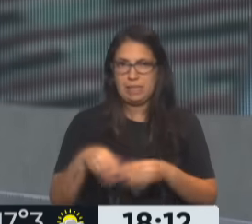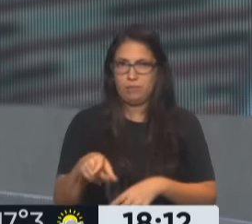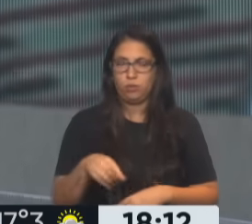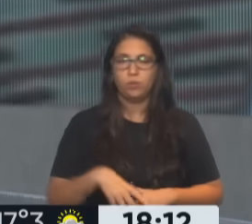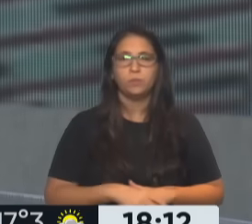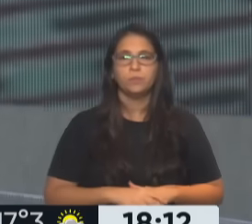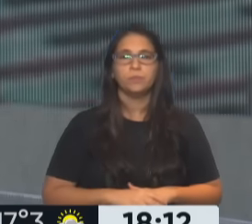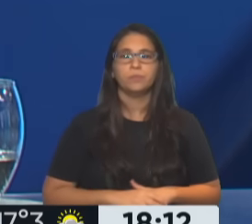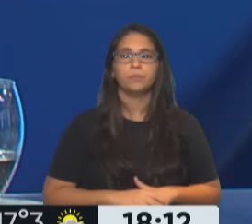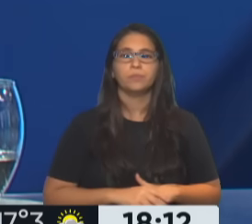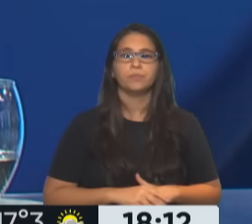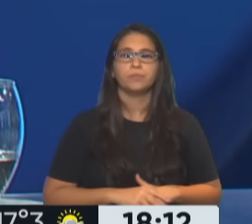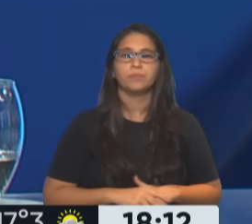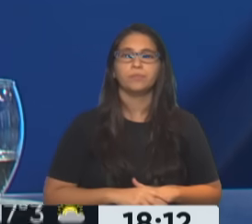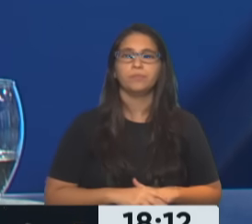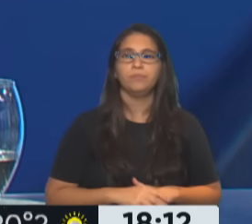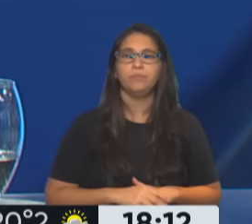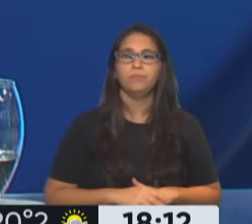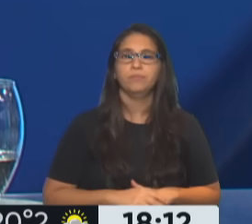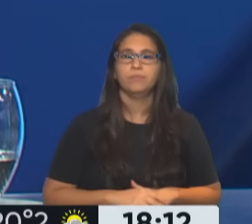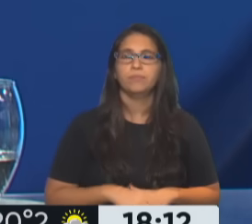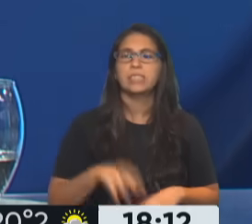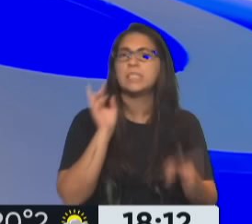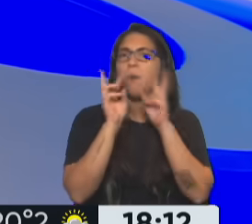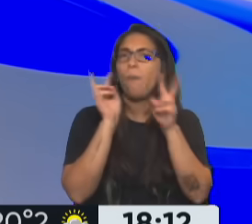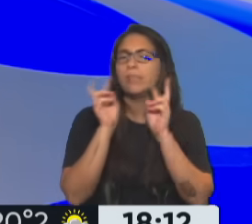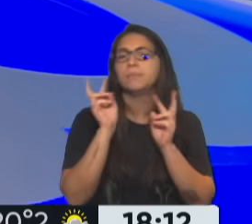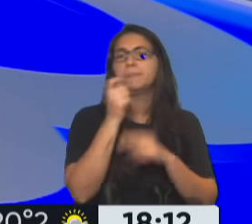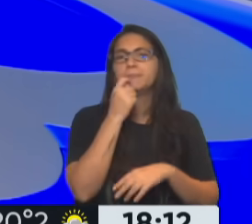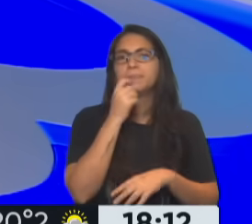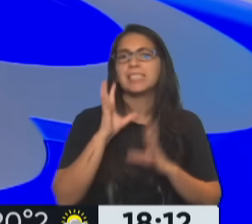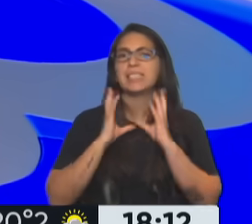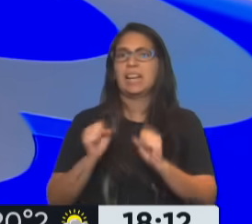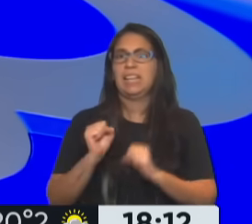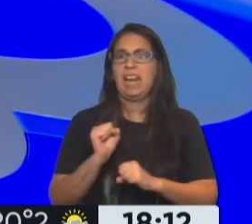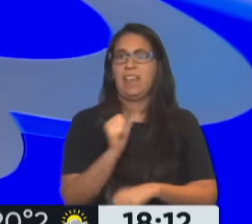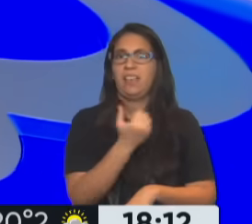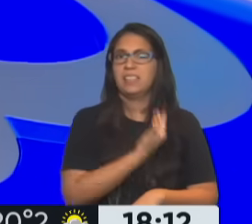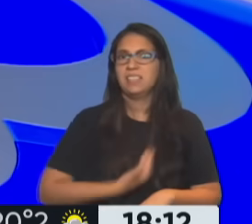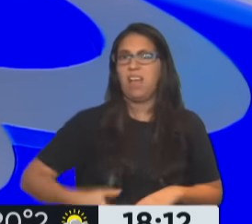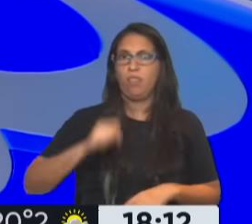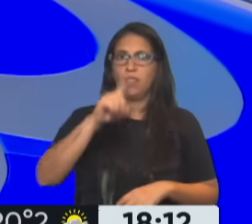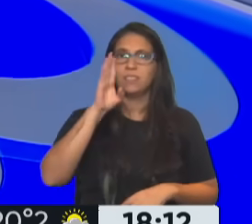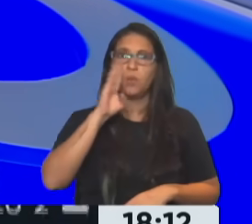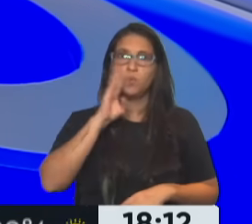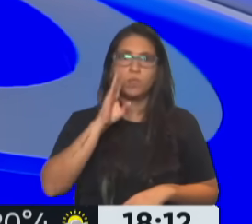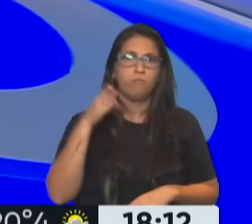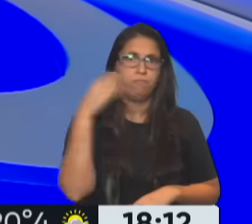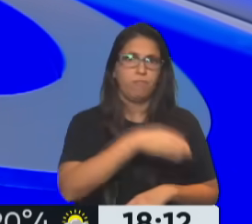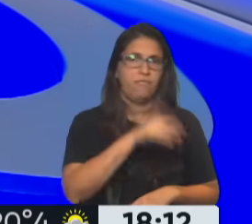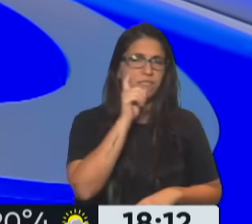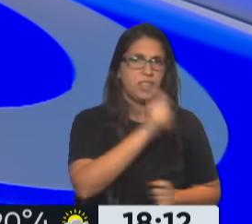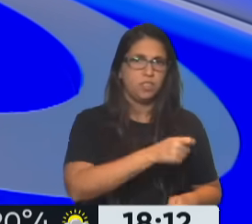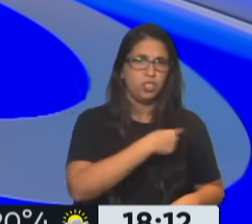ver, ¿qué es lo que está de fondo cuando se escuchan las voces, por ejemplo, de la Secretaria de Estado de Estados Unidos, incluso cuando visitó China, y ahora